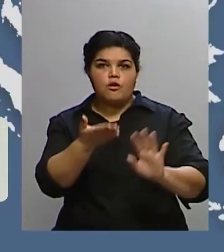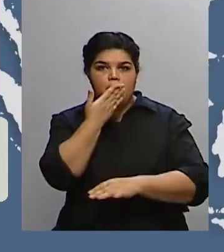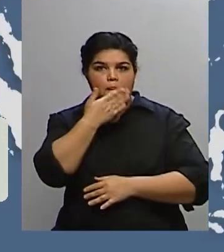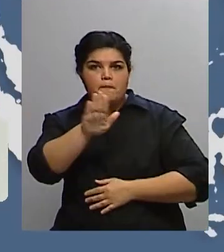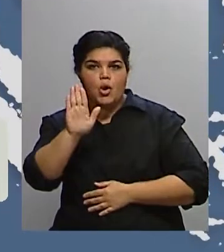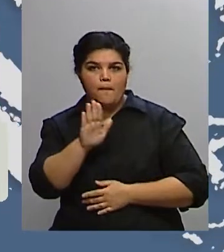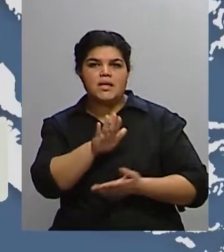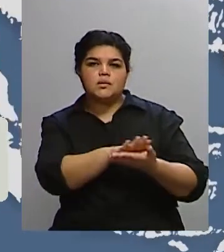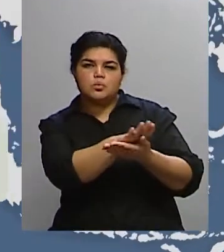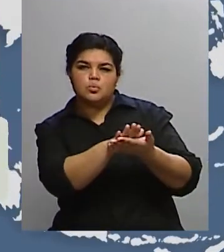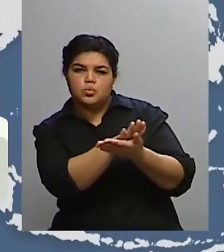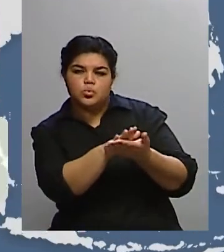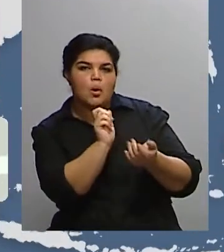respecto.